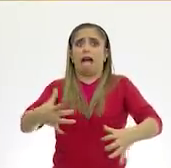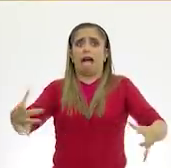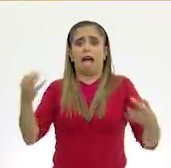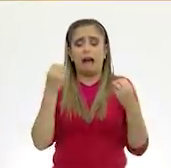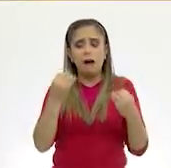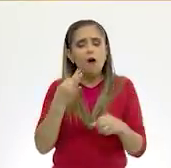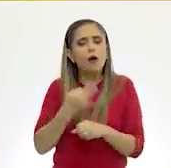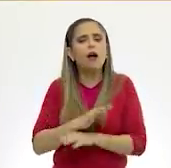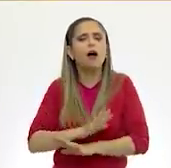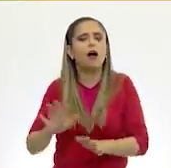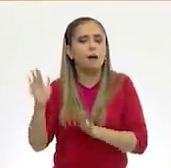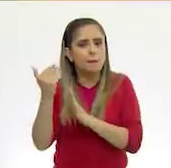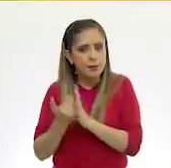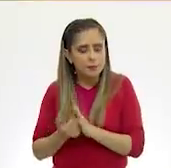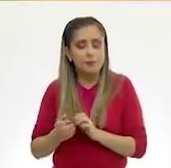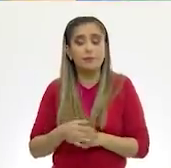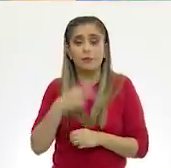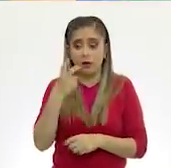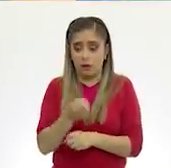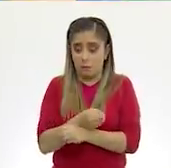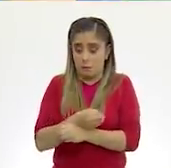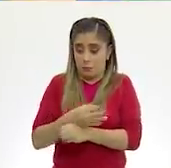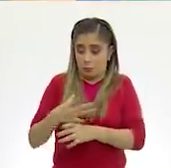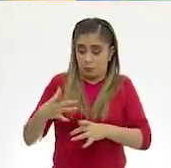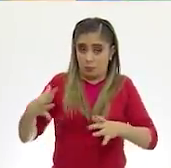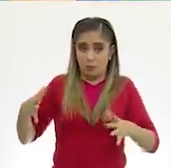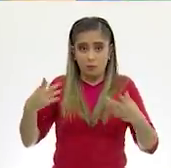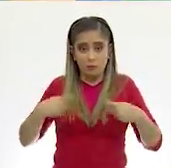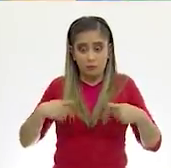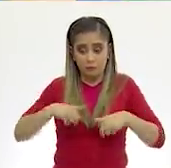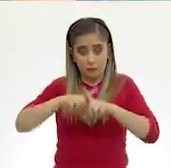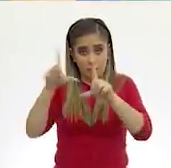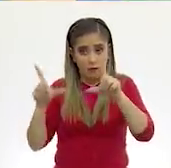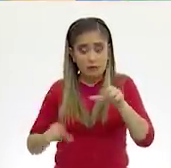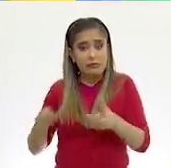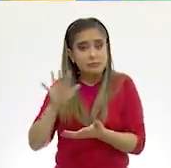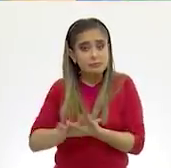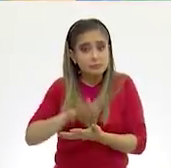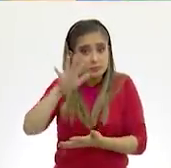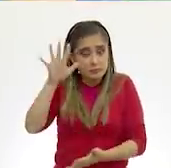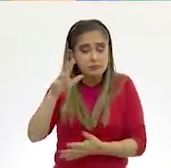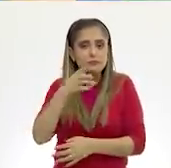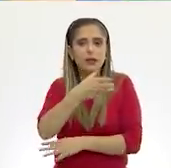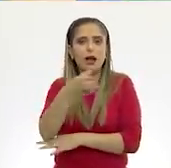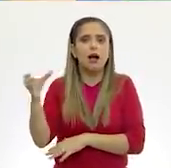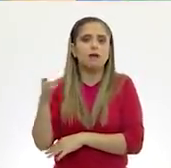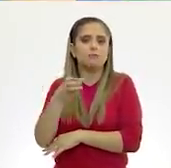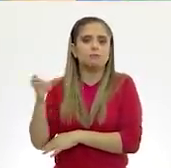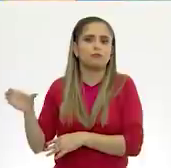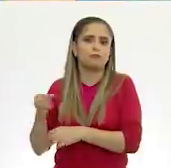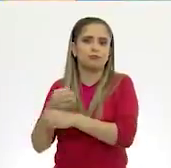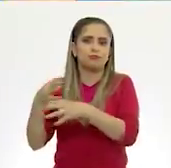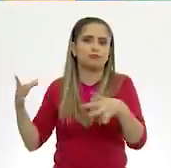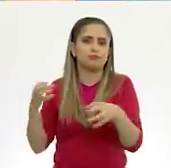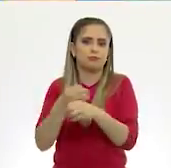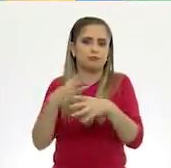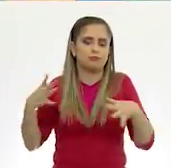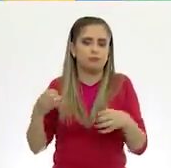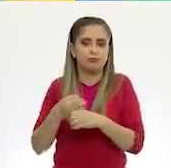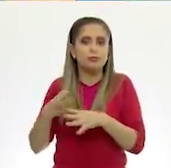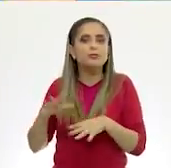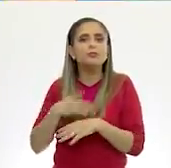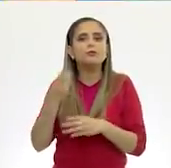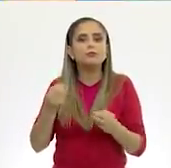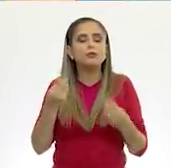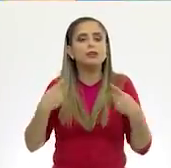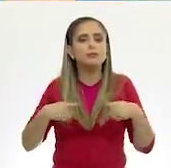que el crecimiento de la población se manifiesta principalmente en zonas urbanas, ya que se convierten en zonas